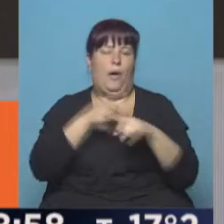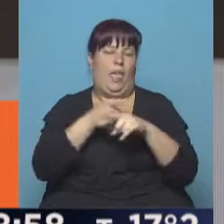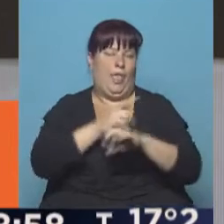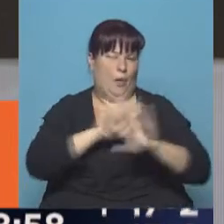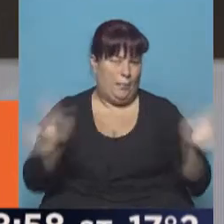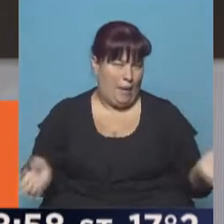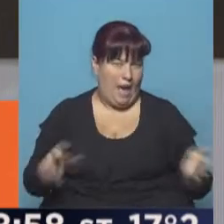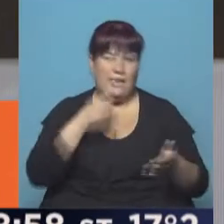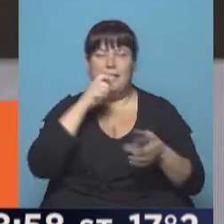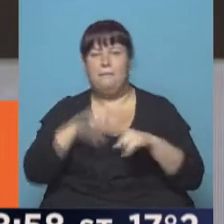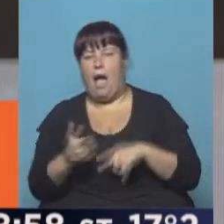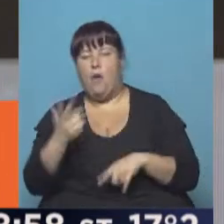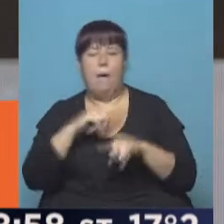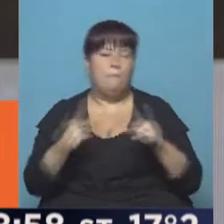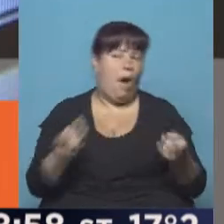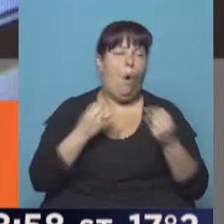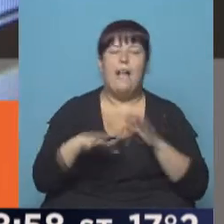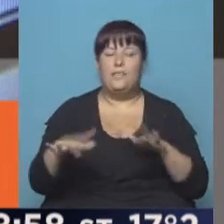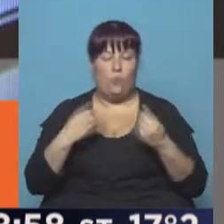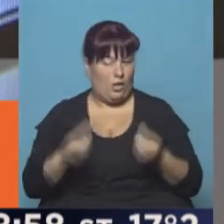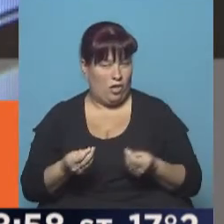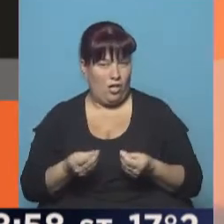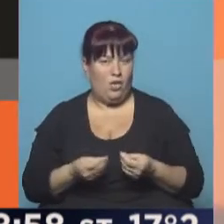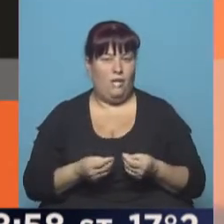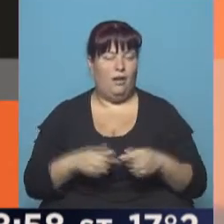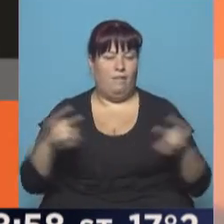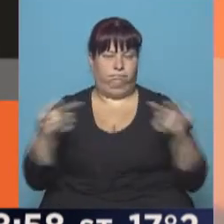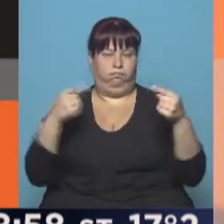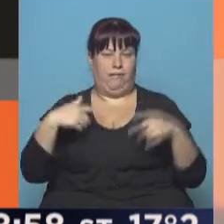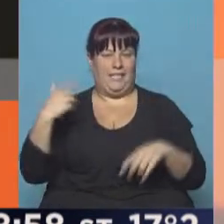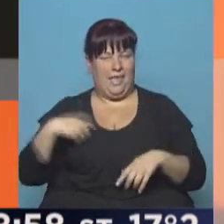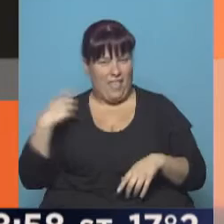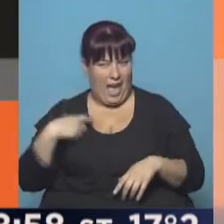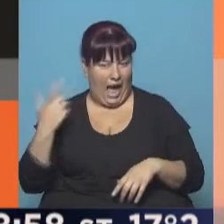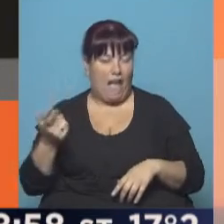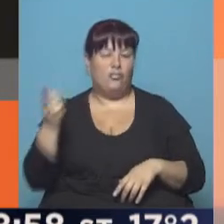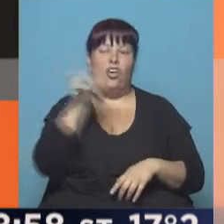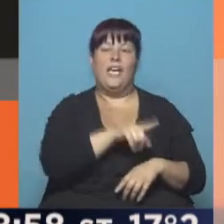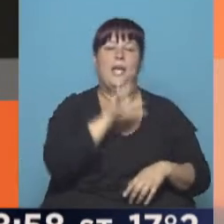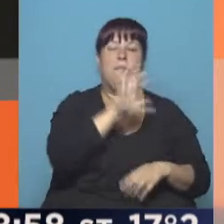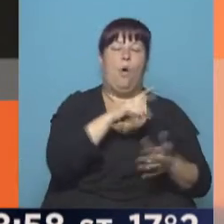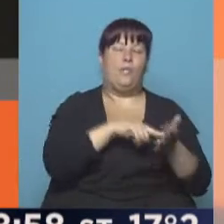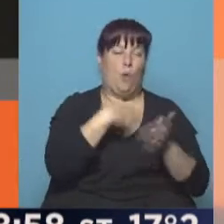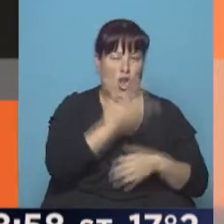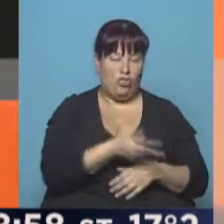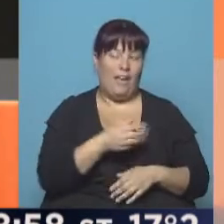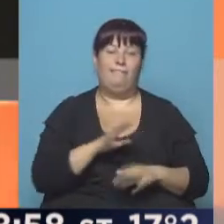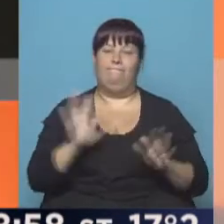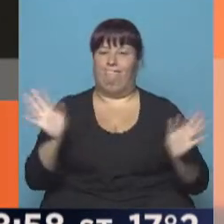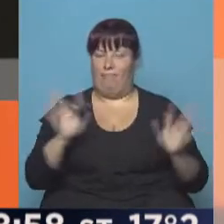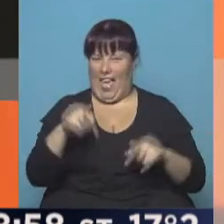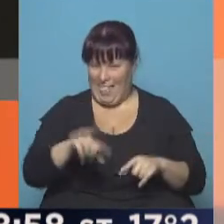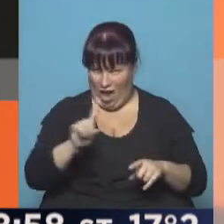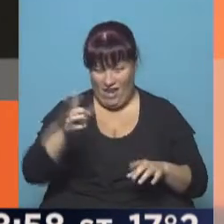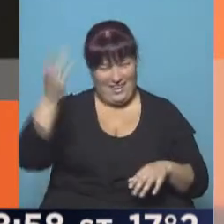más sí paro no paro cuál es la situación un cortocircuito entre gremios y en este caso provincia de buenos aires que no gasta de